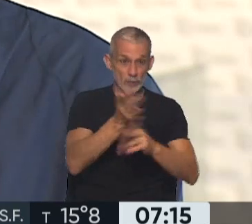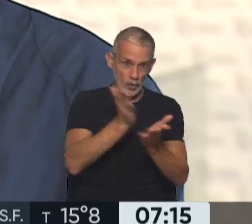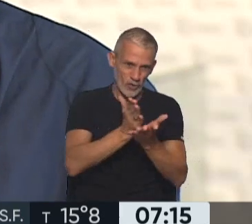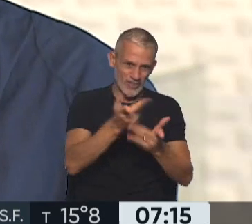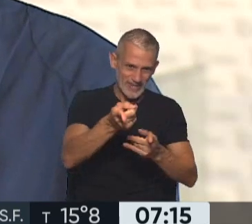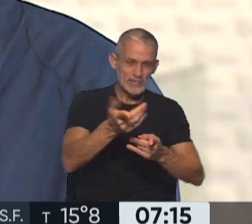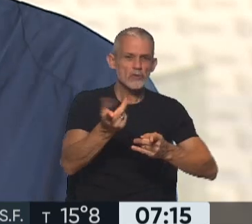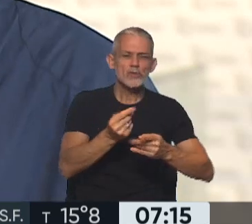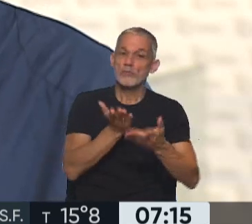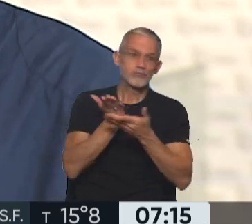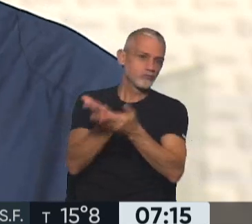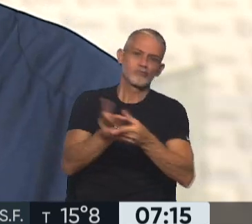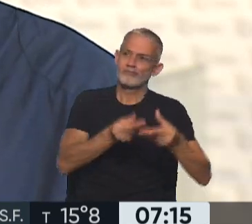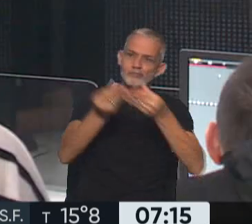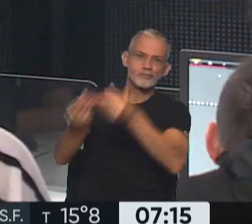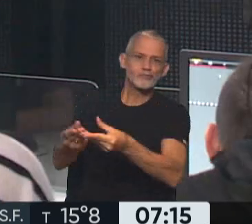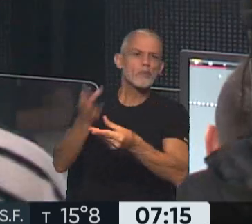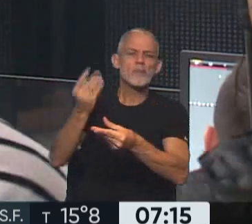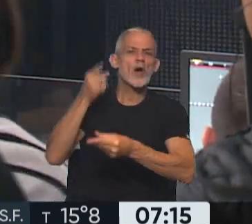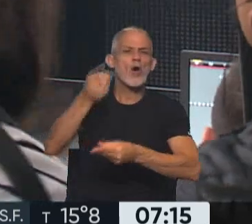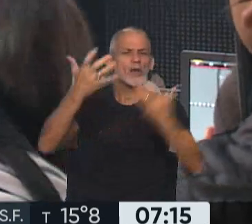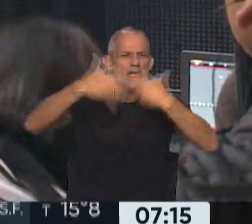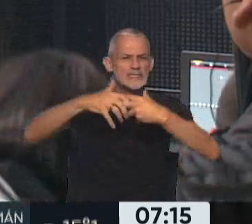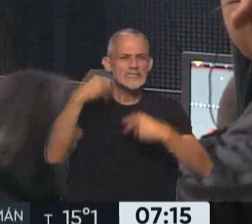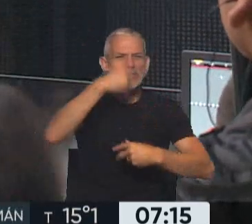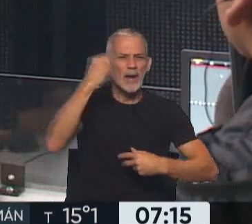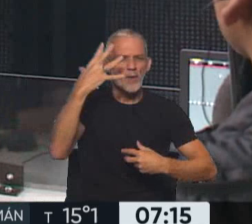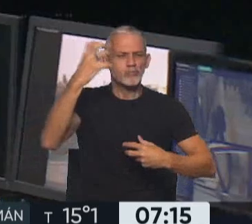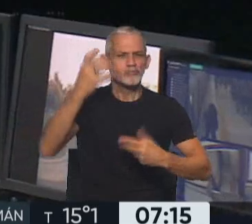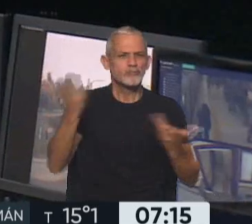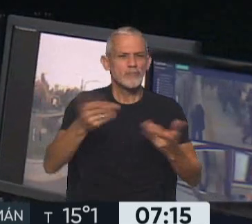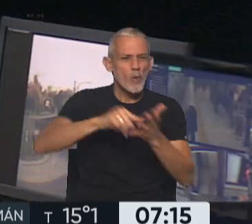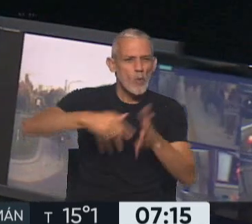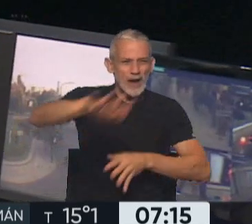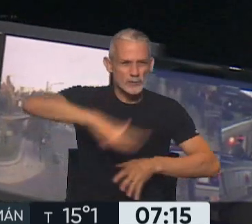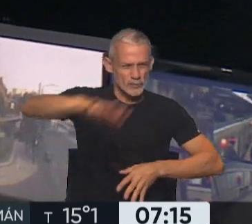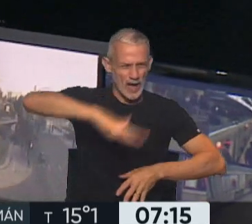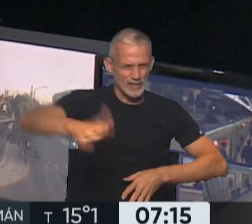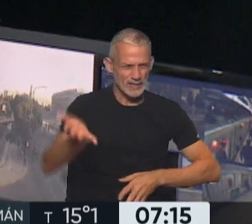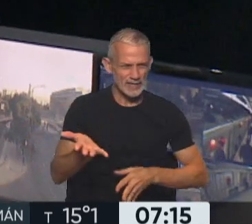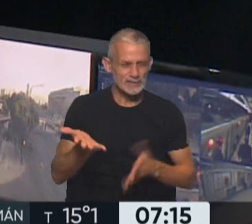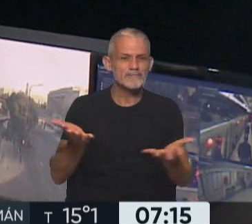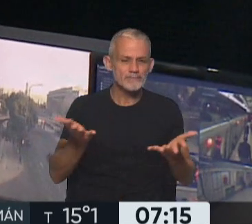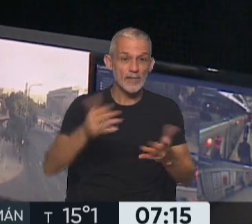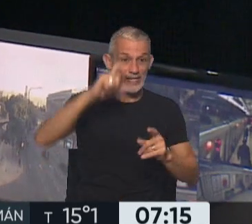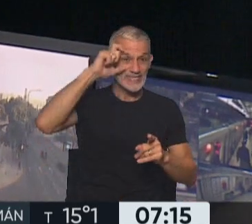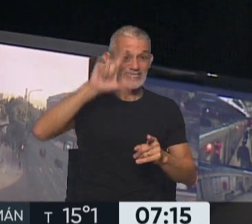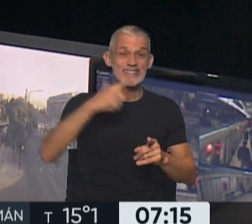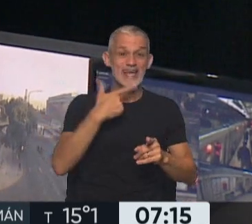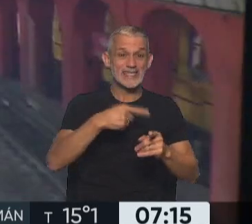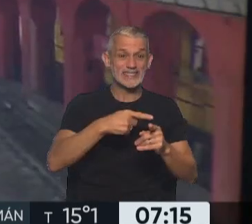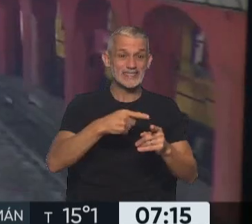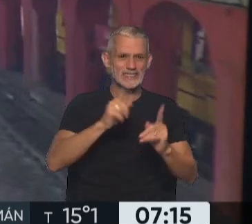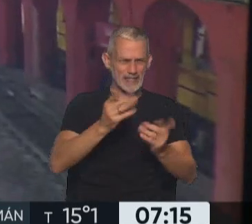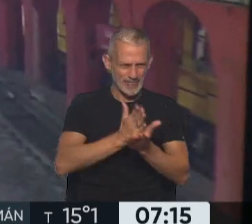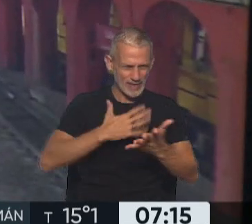una acción de amparo colectivo en contra del sistema de reconocimiento facial en la ciudad de Buenos Aires, ¿no? El CELS también se